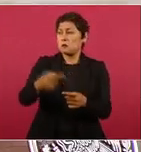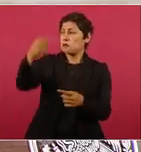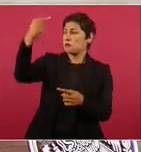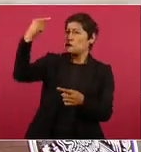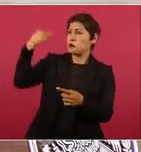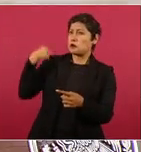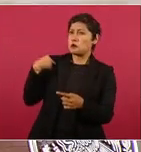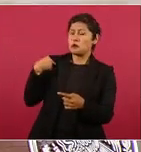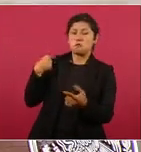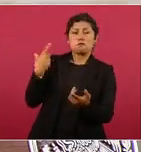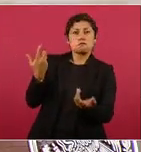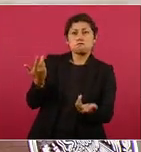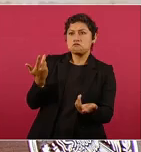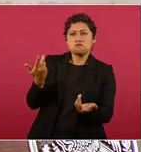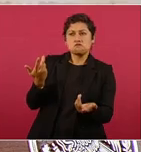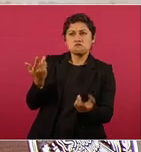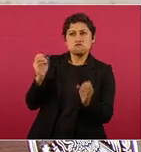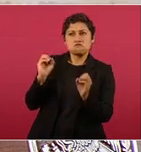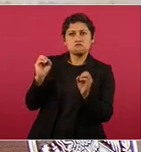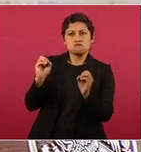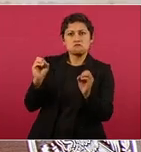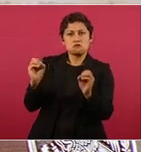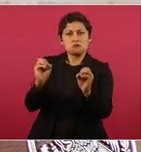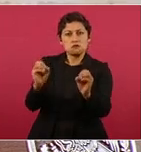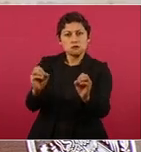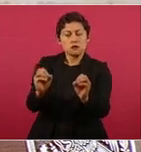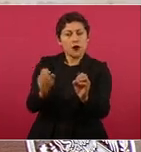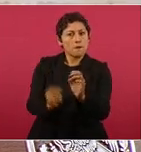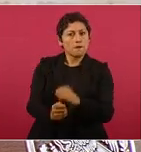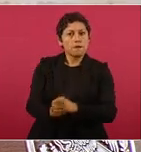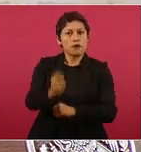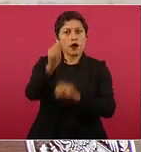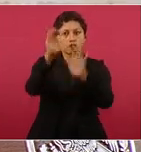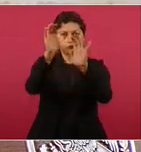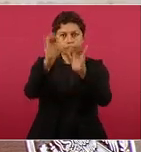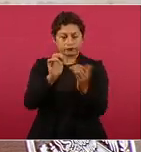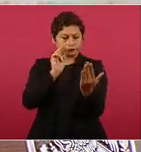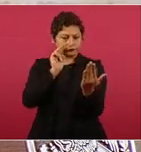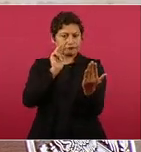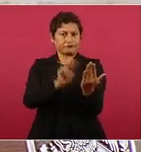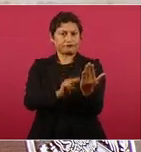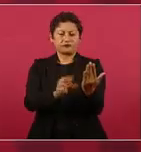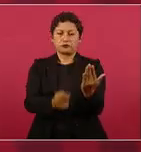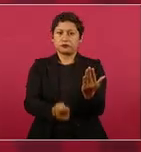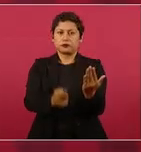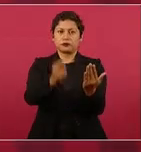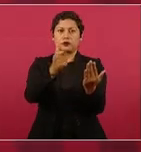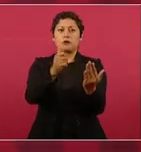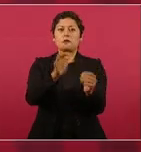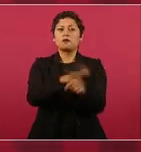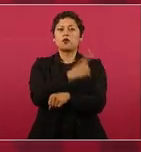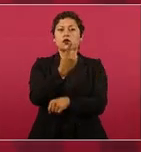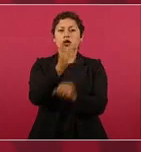documento de esa profundidad, y él